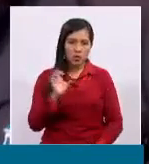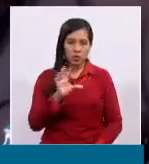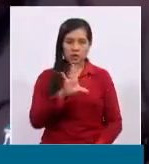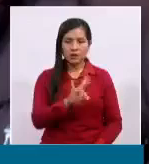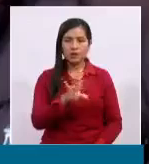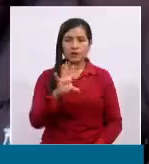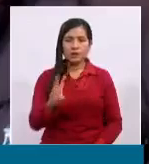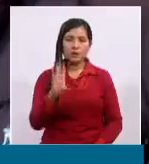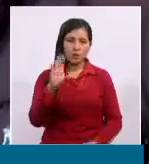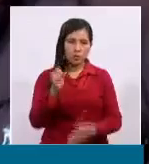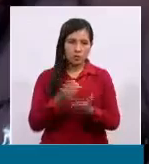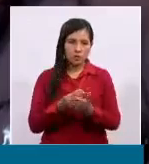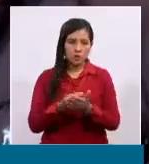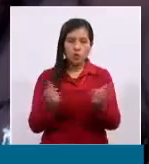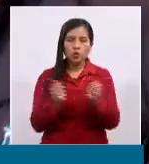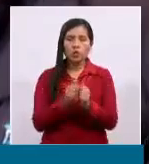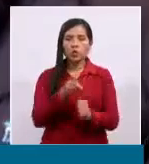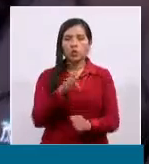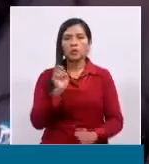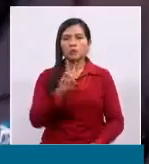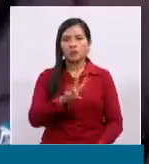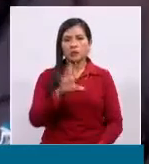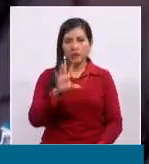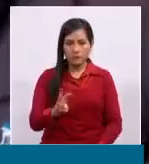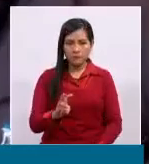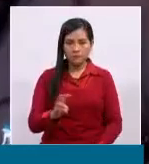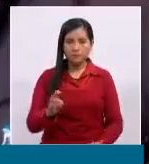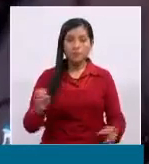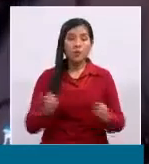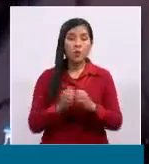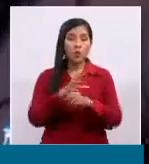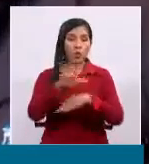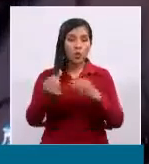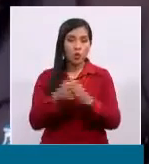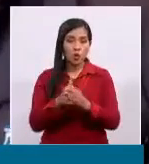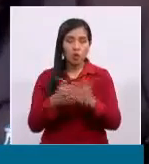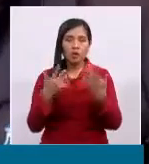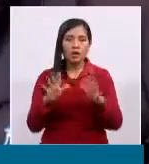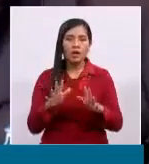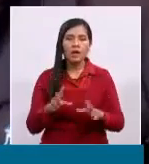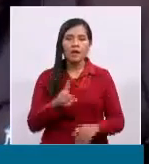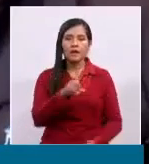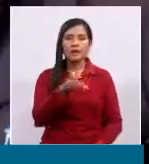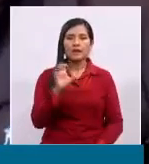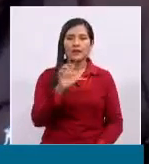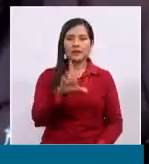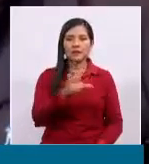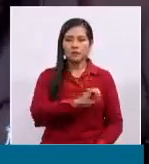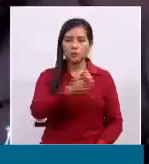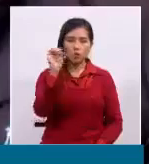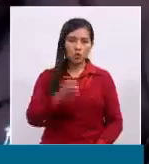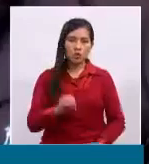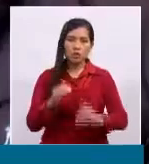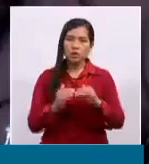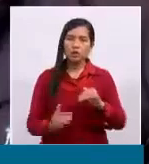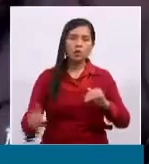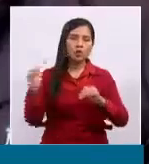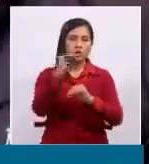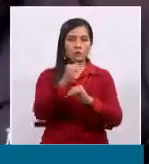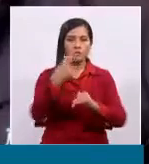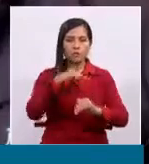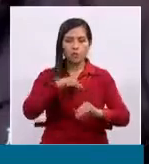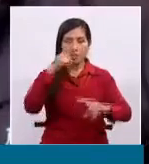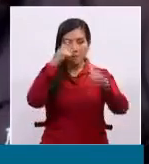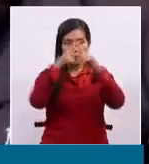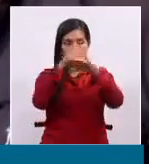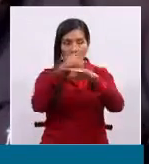59.276 bolivianos con 326, alcanzando a un total de un 103%, superando nuestra meta